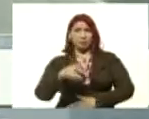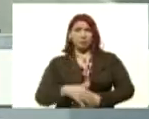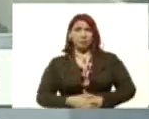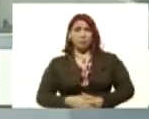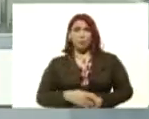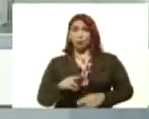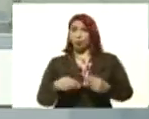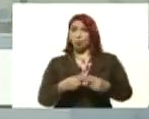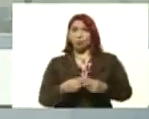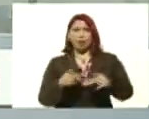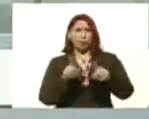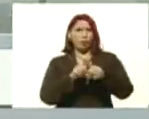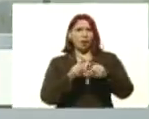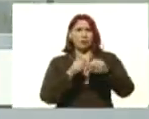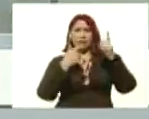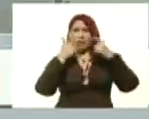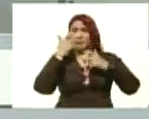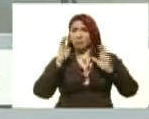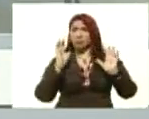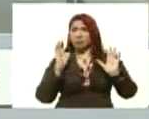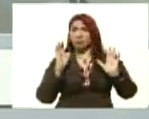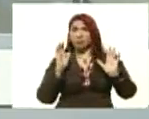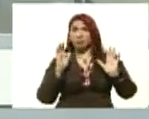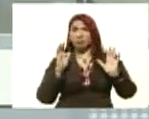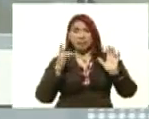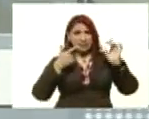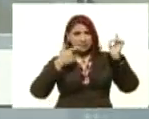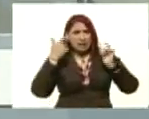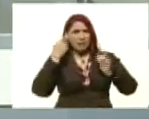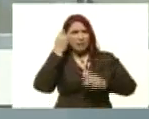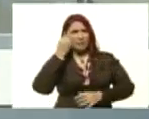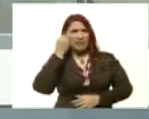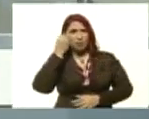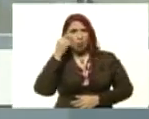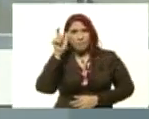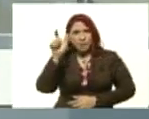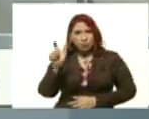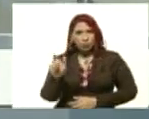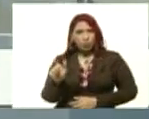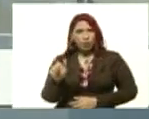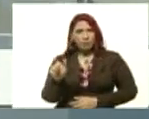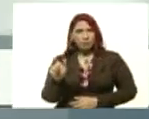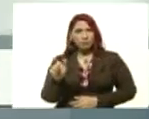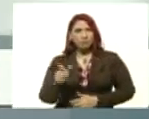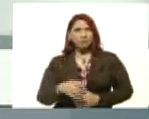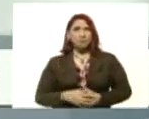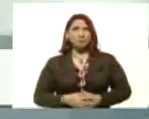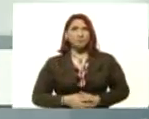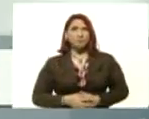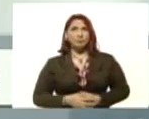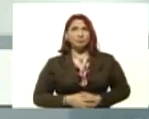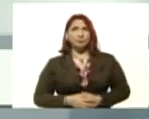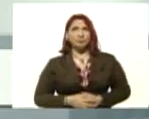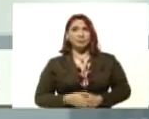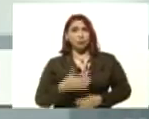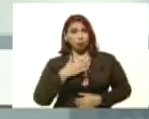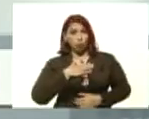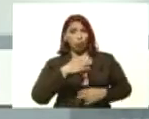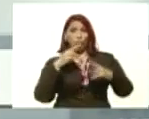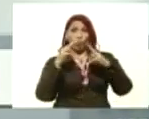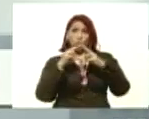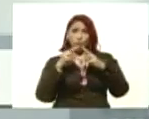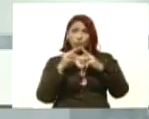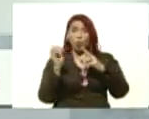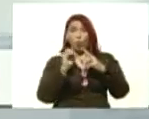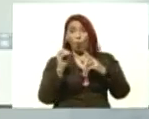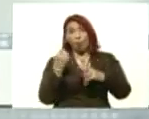el comandante Chávez. Comandante Chávez creo que es la persona que yo haya conocido o haya